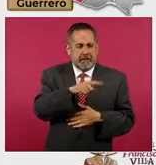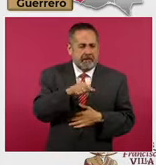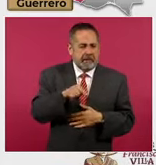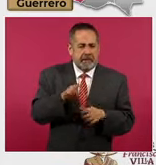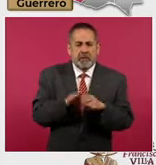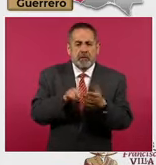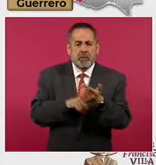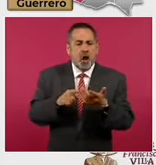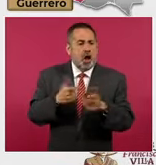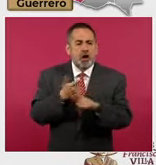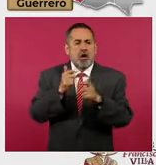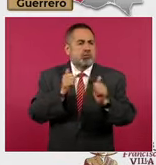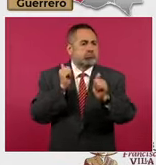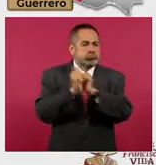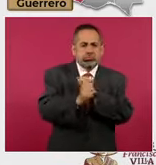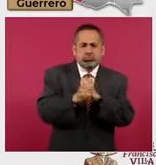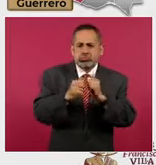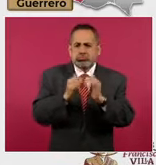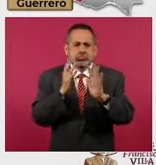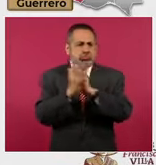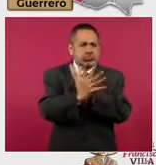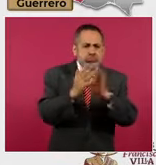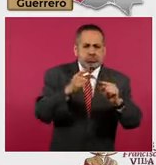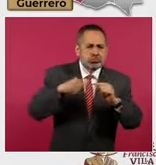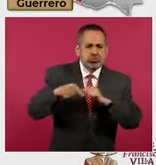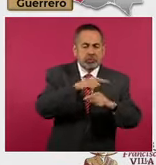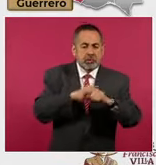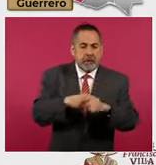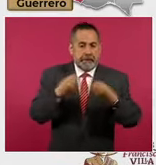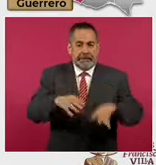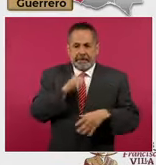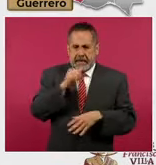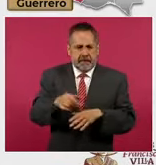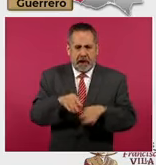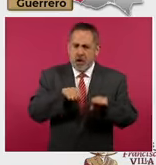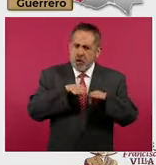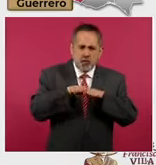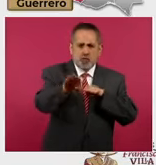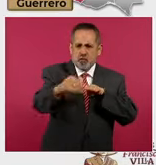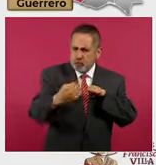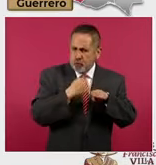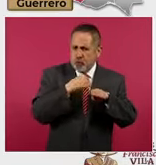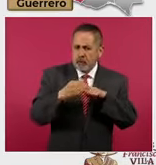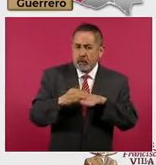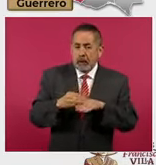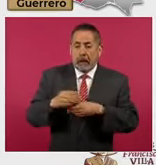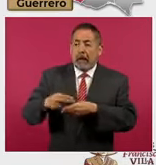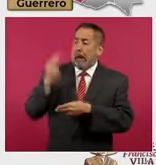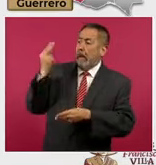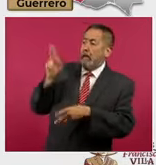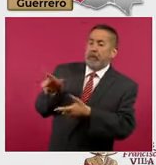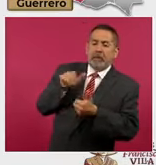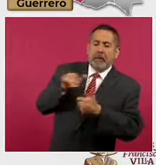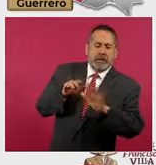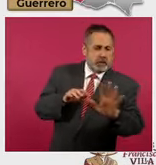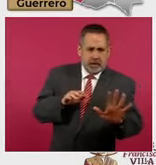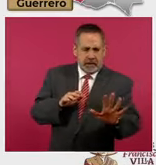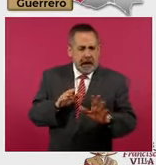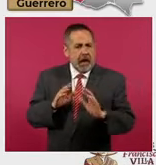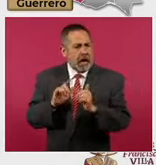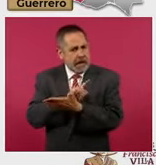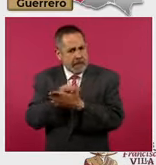haya libre tránsito, que no haya pérdidas por el COVID. cobro en las casetas, y se